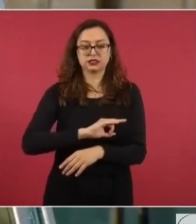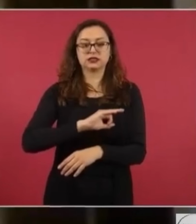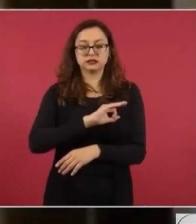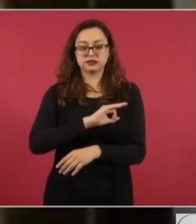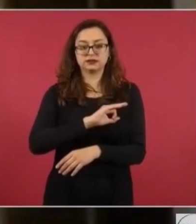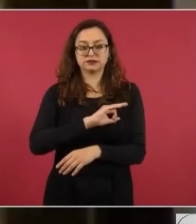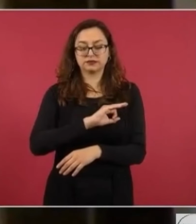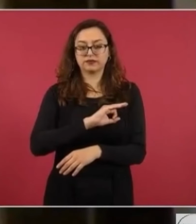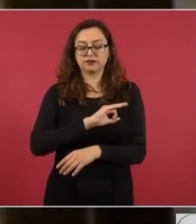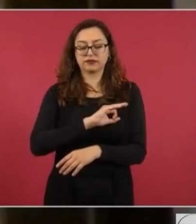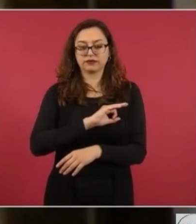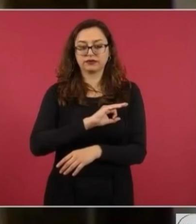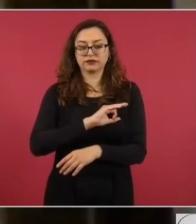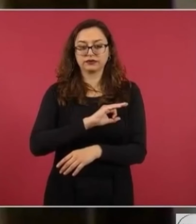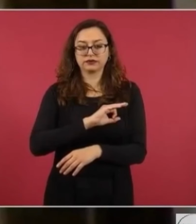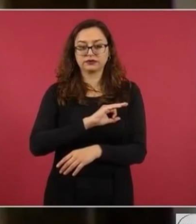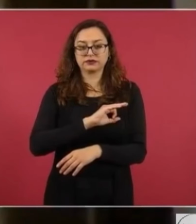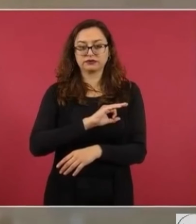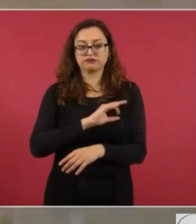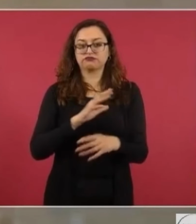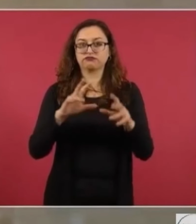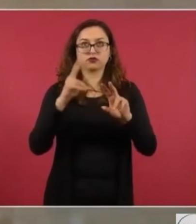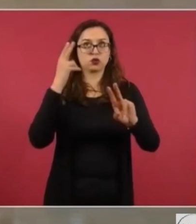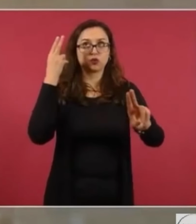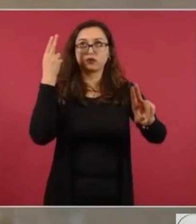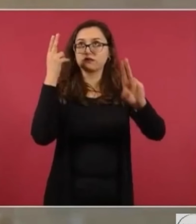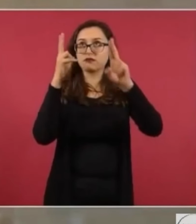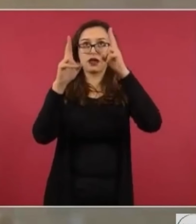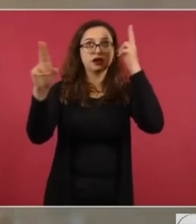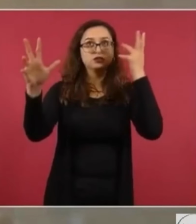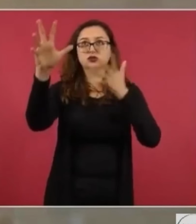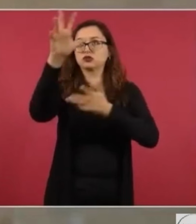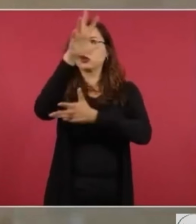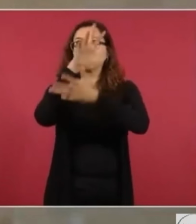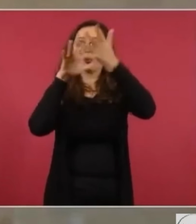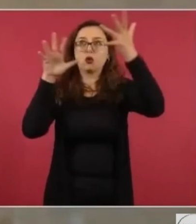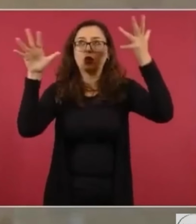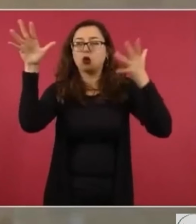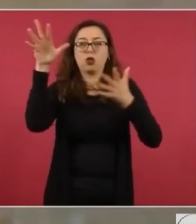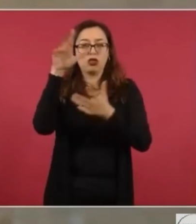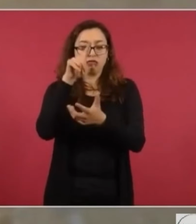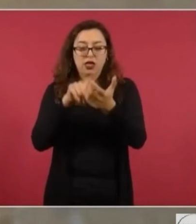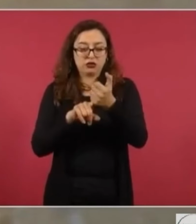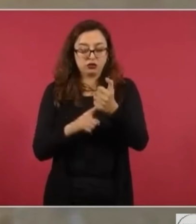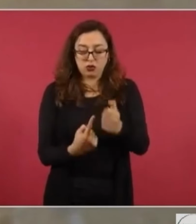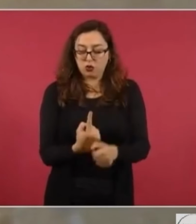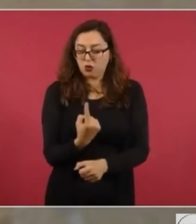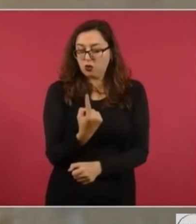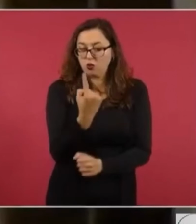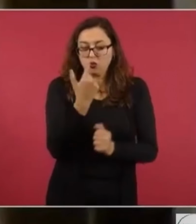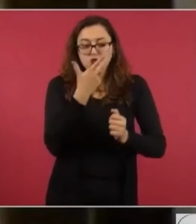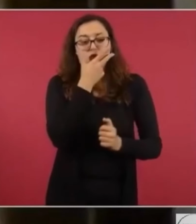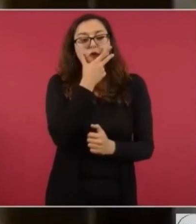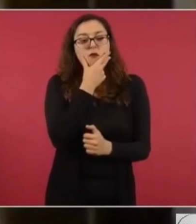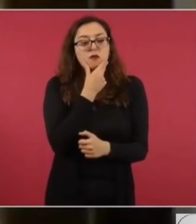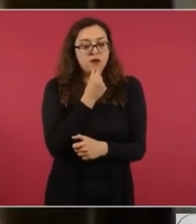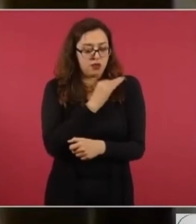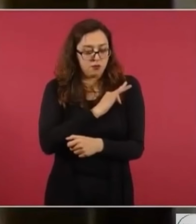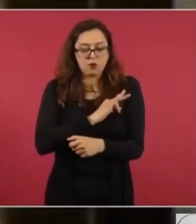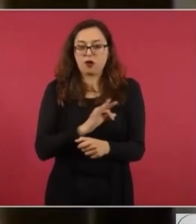participa en la majestad del cosmos. Y por esa misma razón